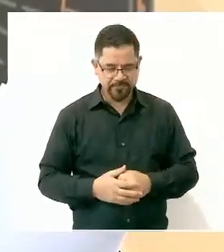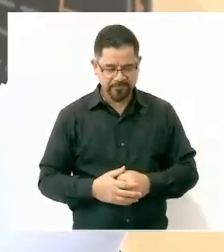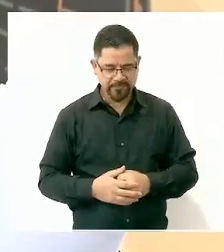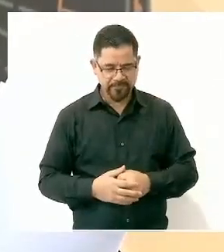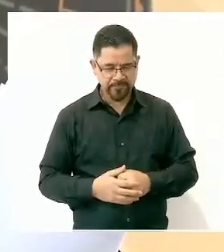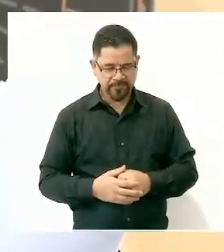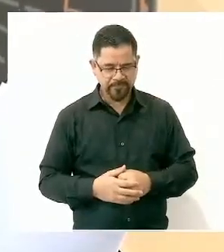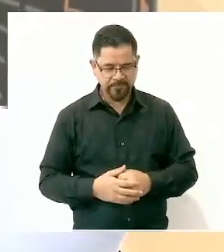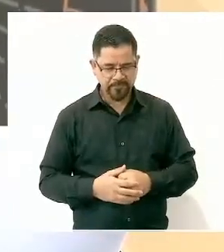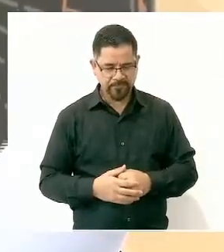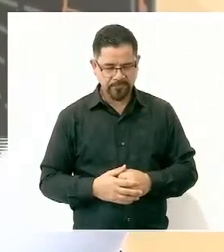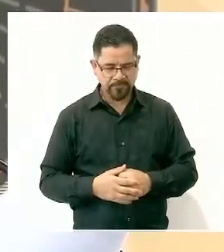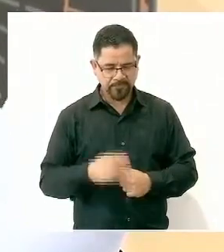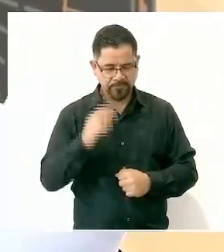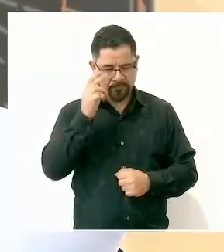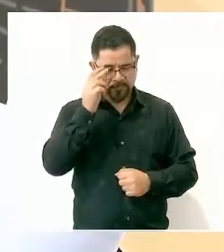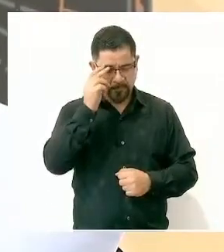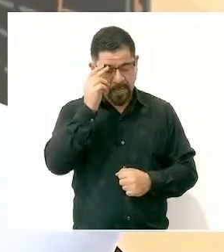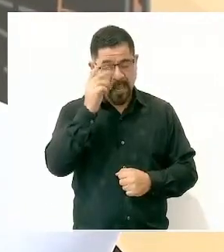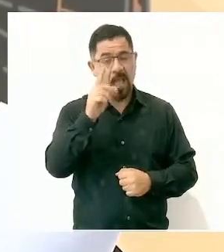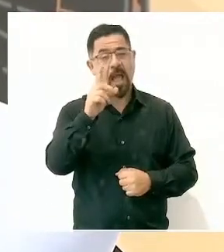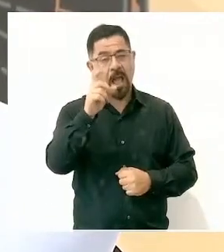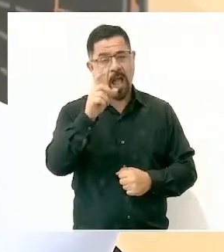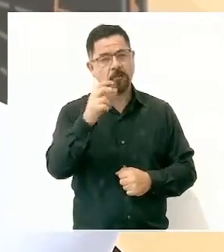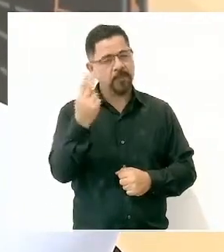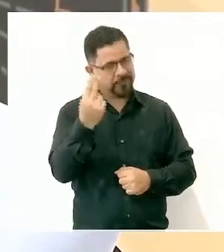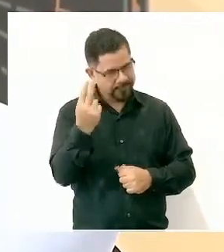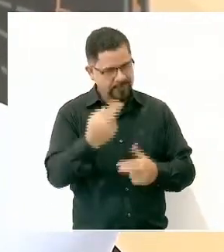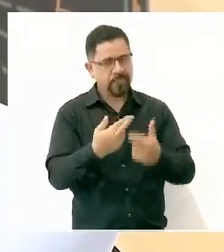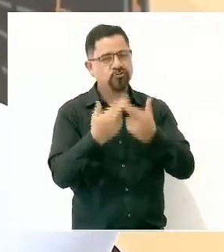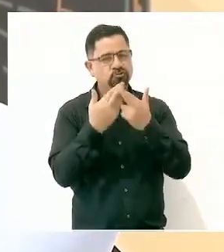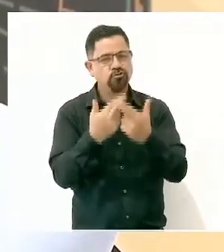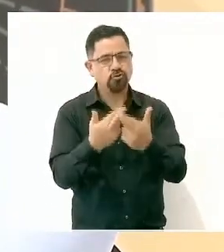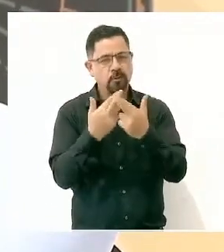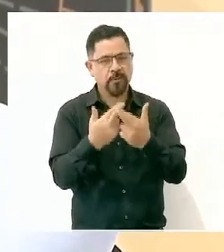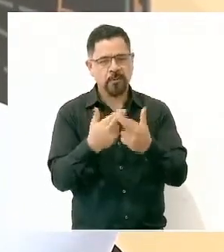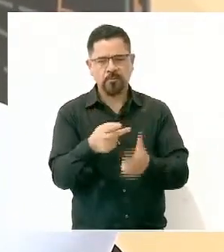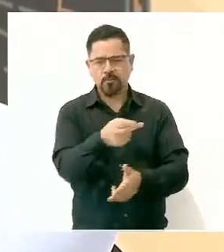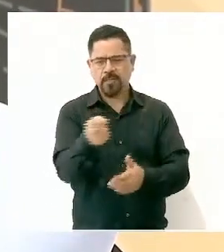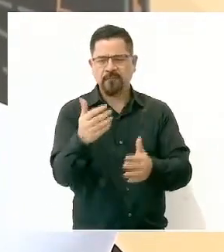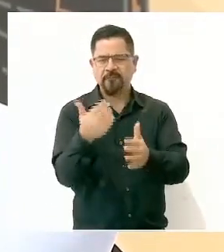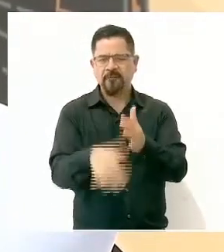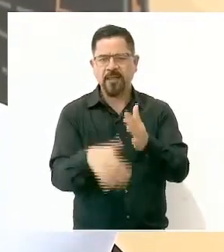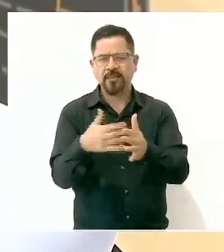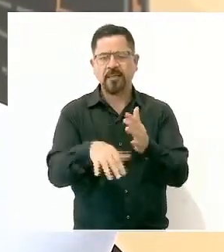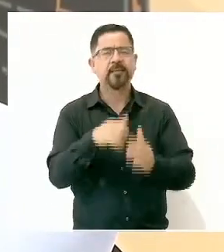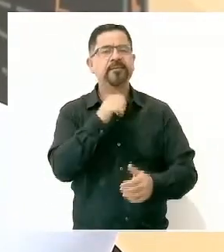que no falte el agua para los pueblos